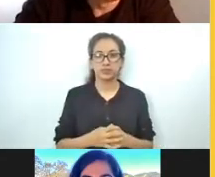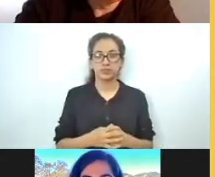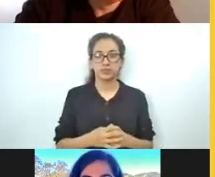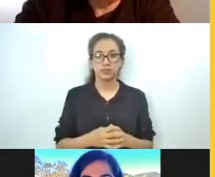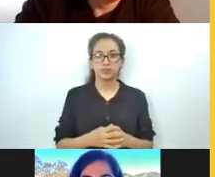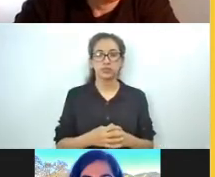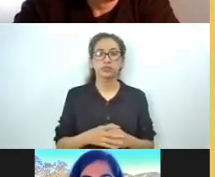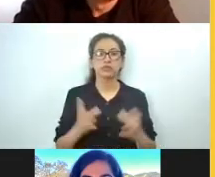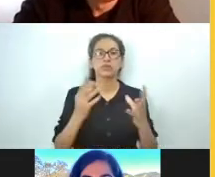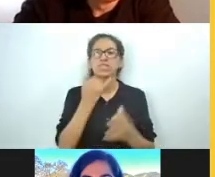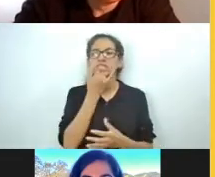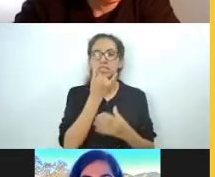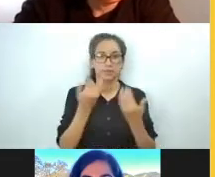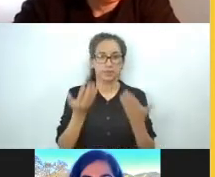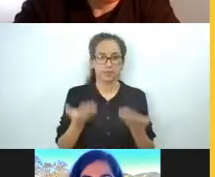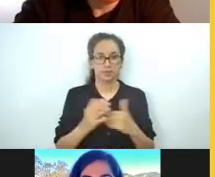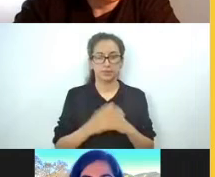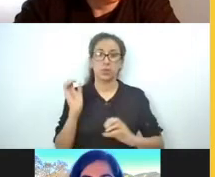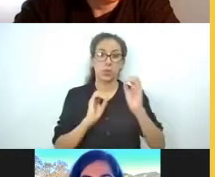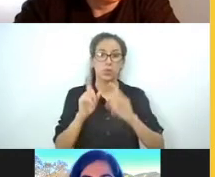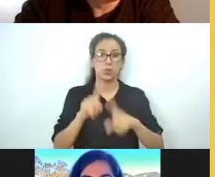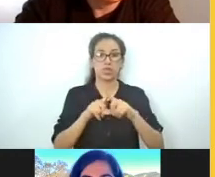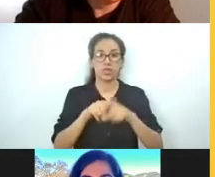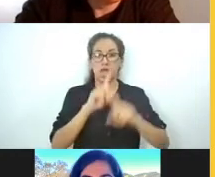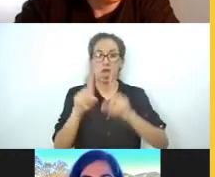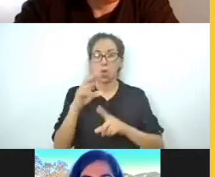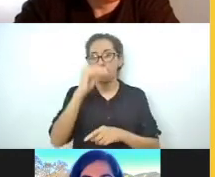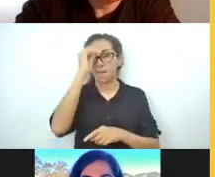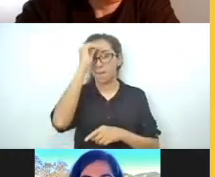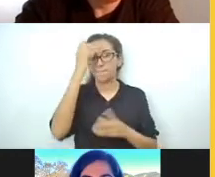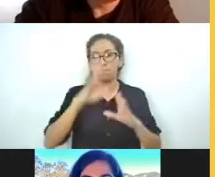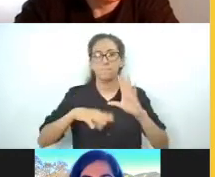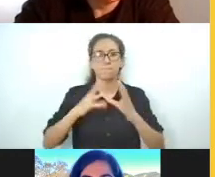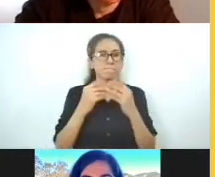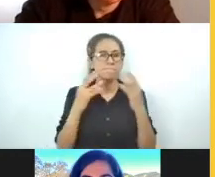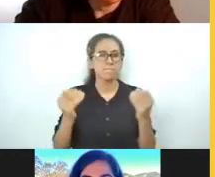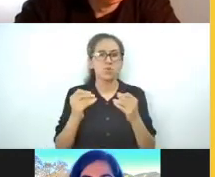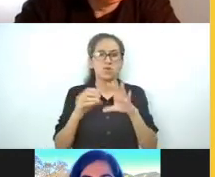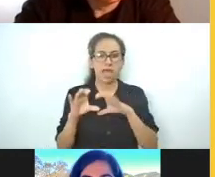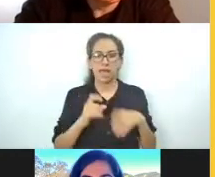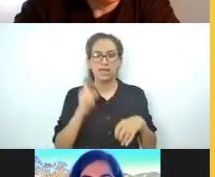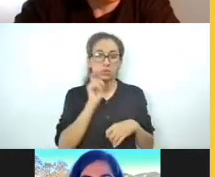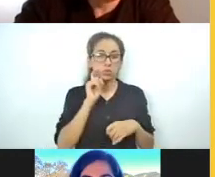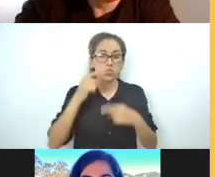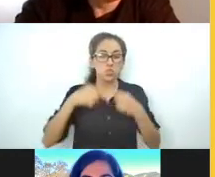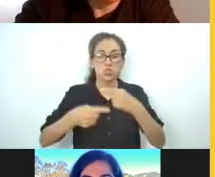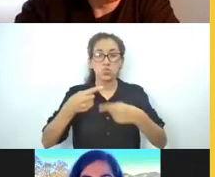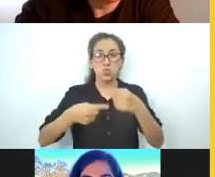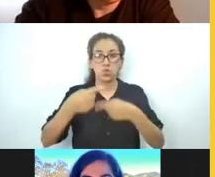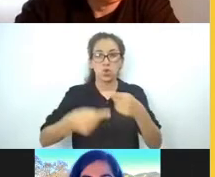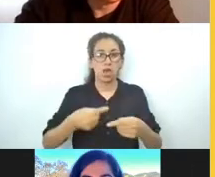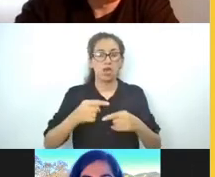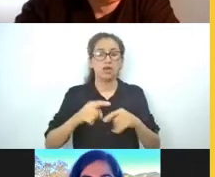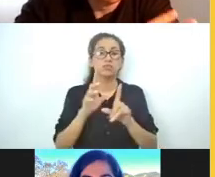lo que está ocurriendo, ¿no? O de lo que ha ocurrido en cuanto a la frecuencia de la actividad sexual y el número de parejas